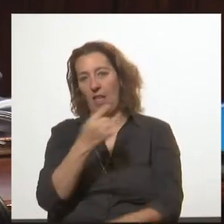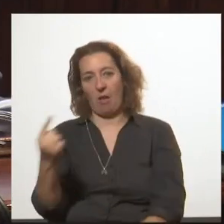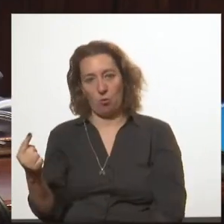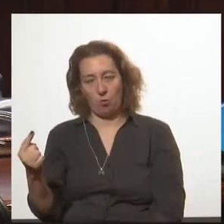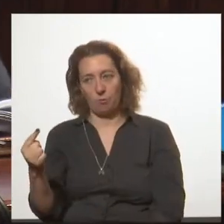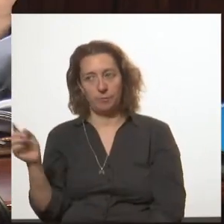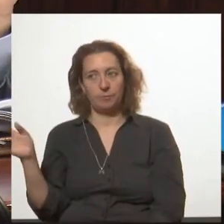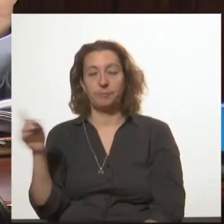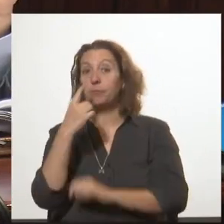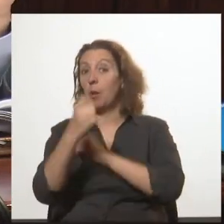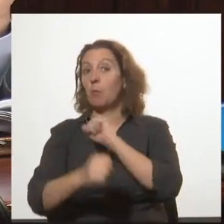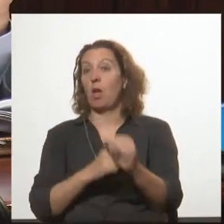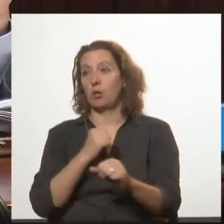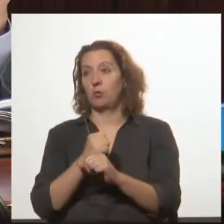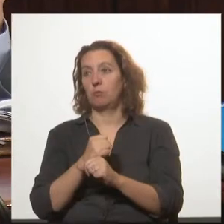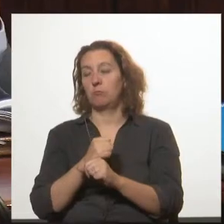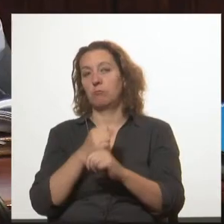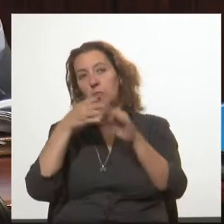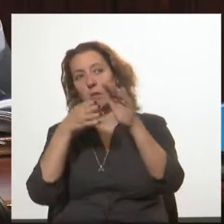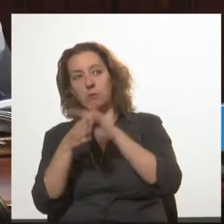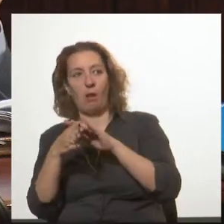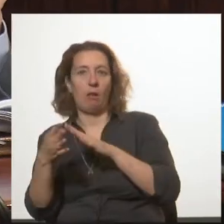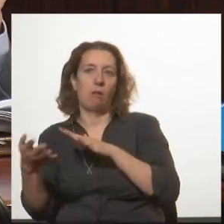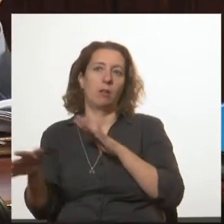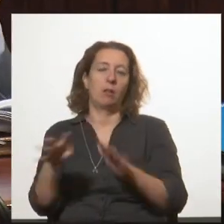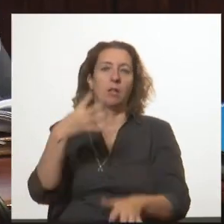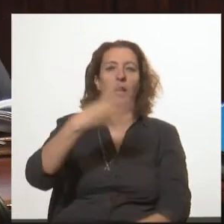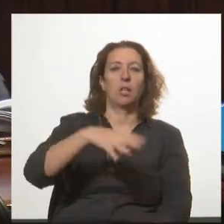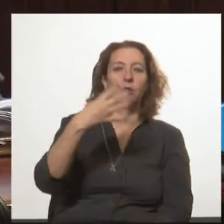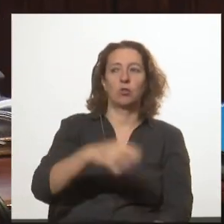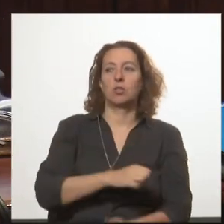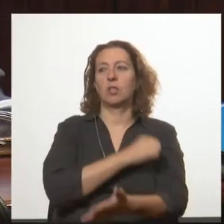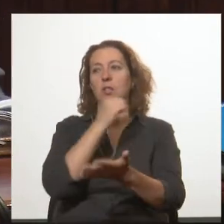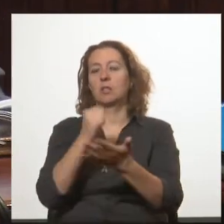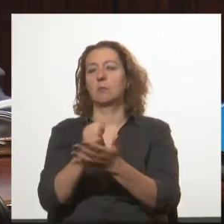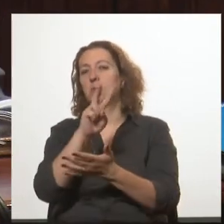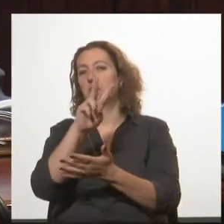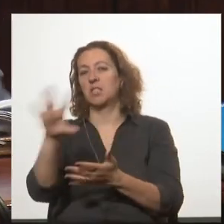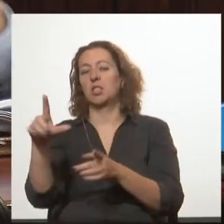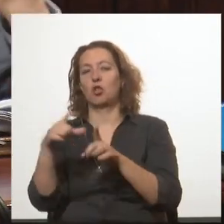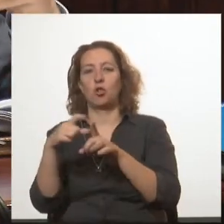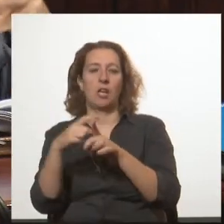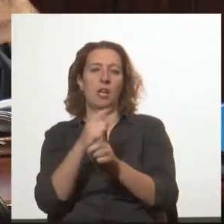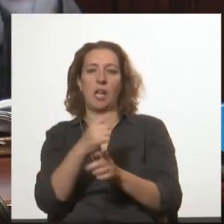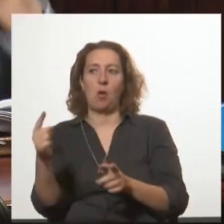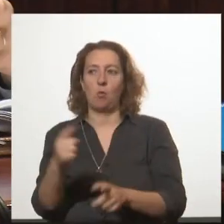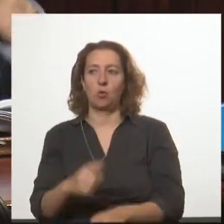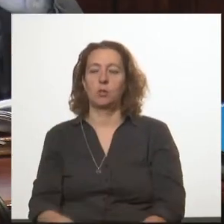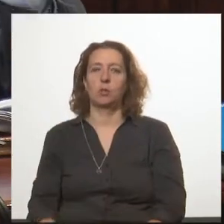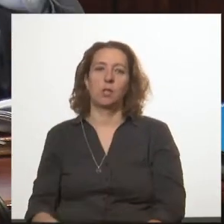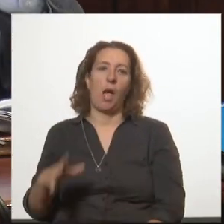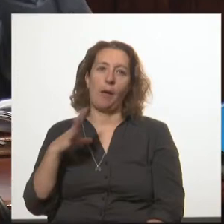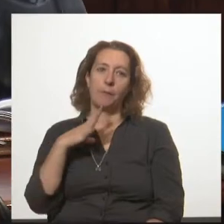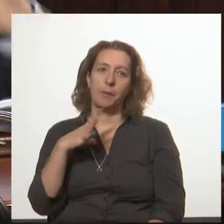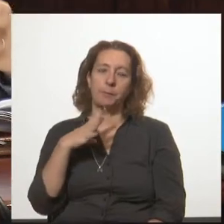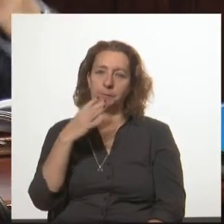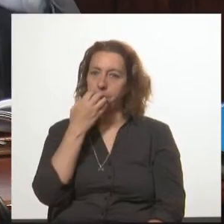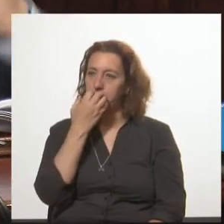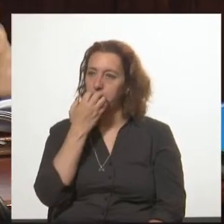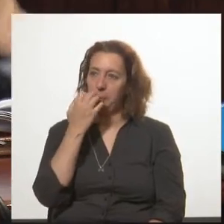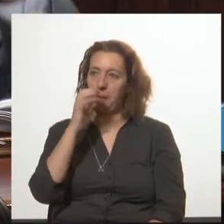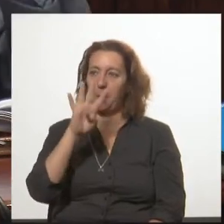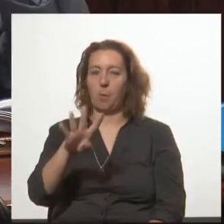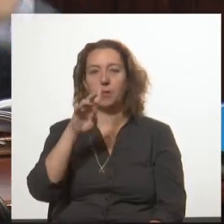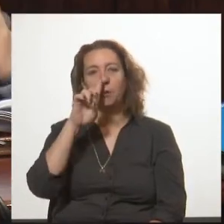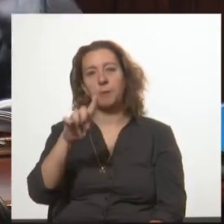con entradas que iban entre 14 y 25 dólares cada uno o sea había 4000